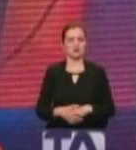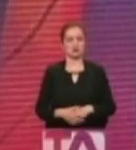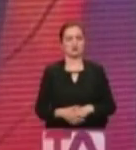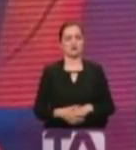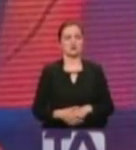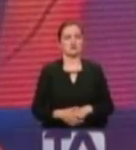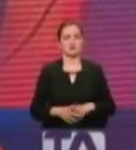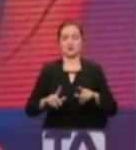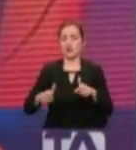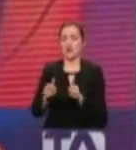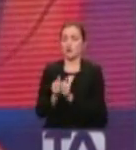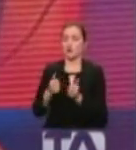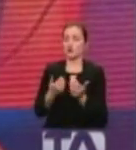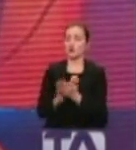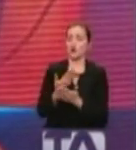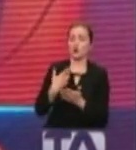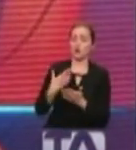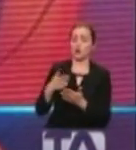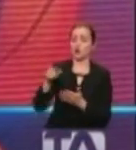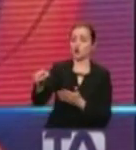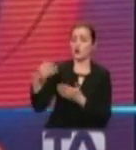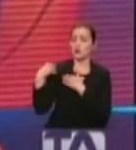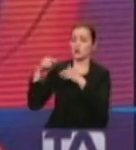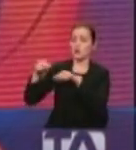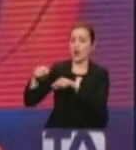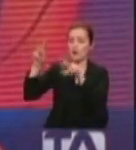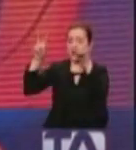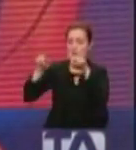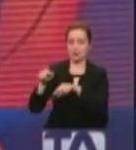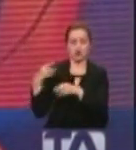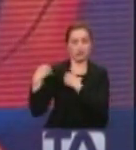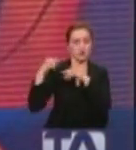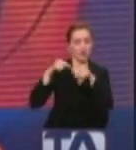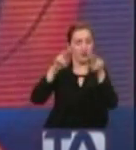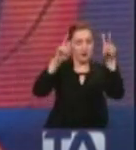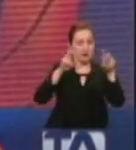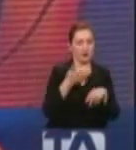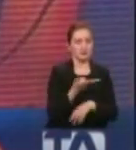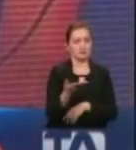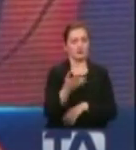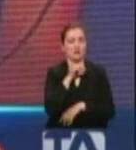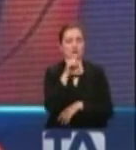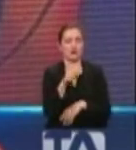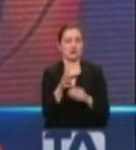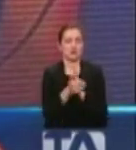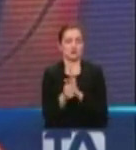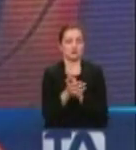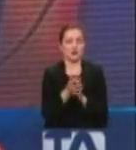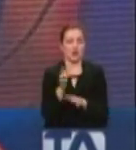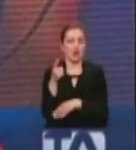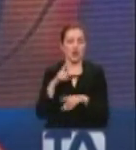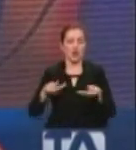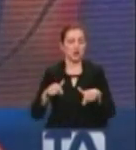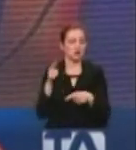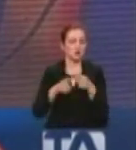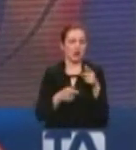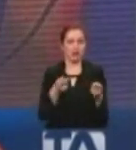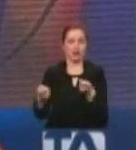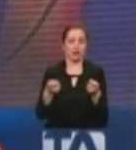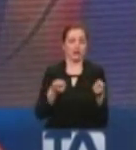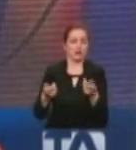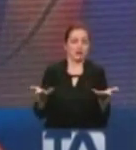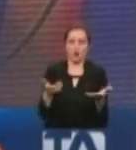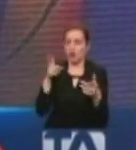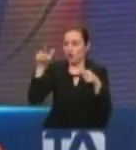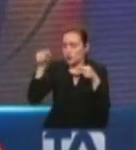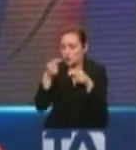es, de alguna manera, la falta de capacidad que podría tener el presidente de la República para poder dirigir todas estas